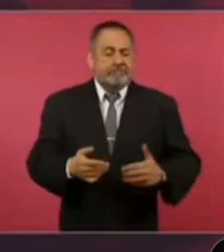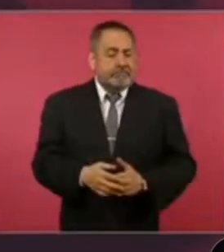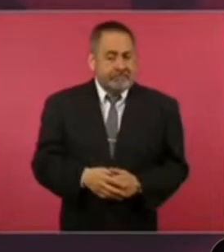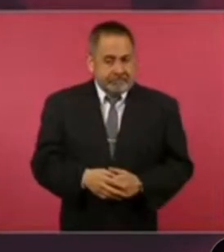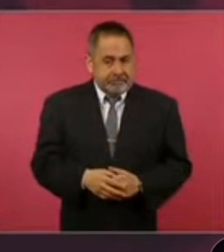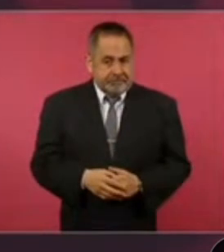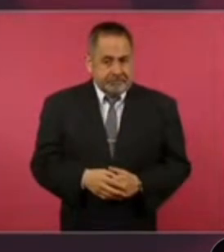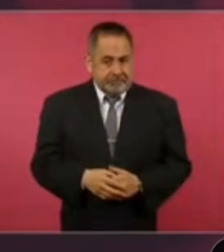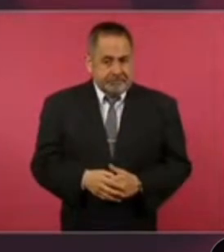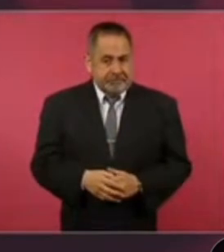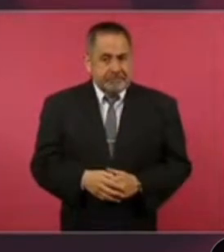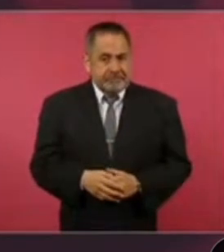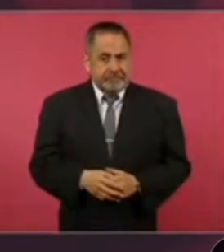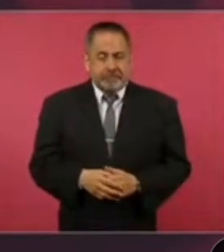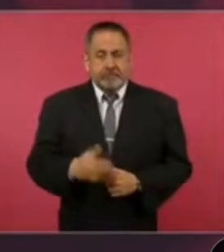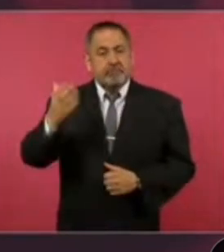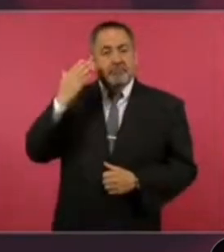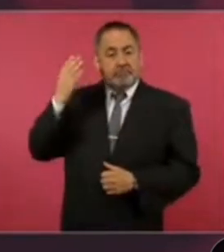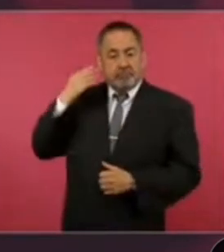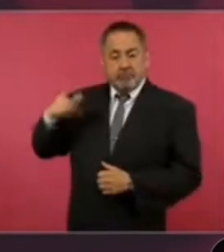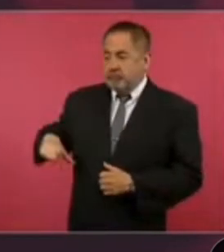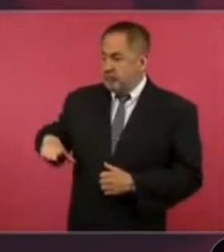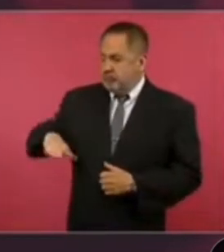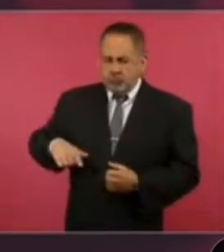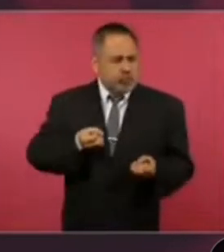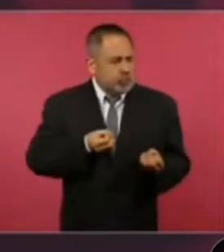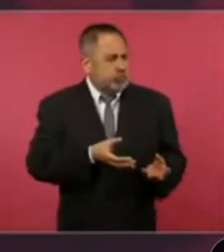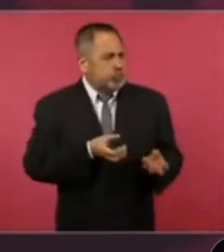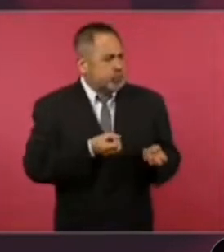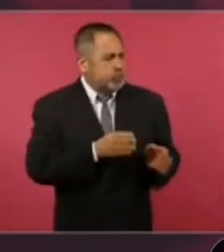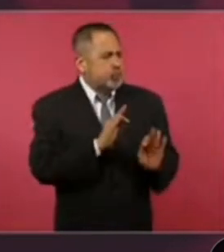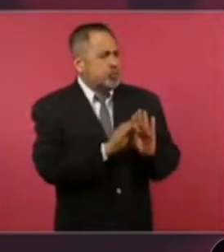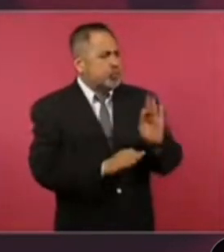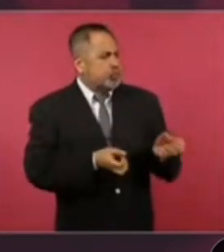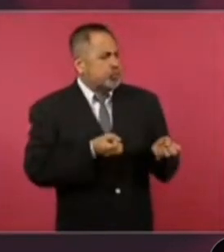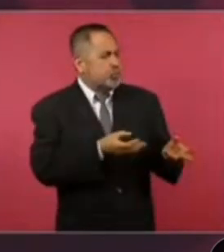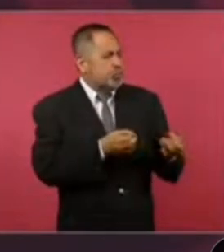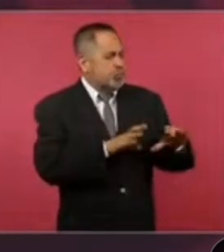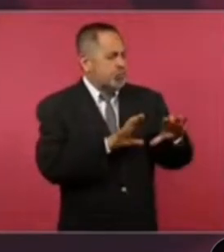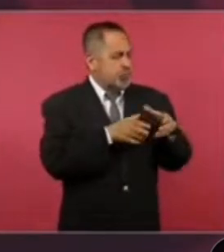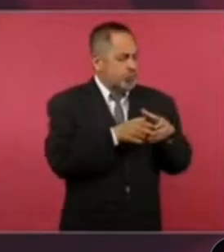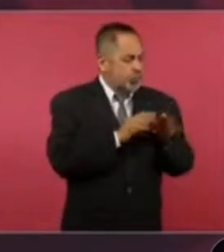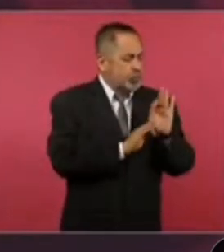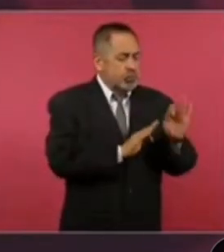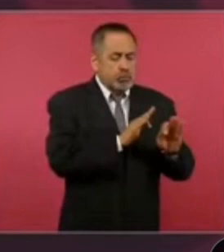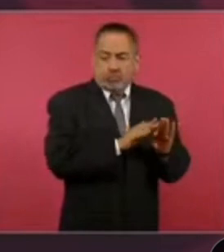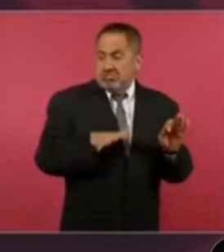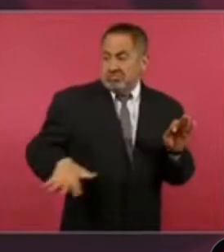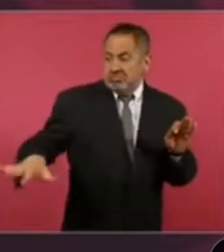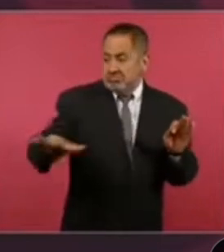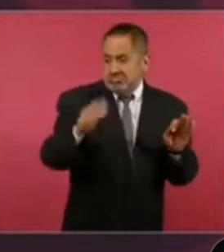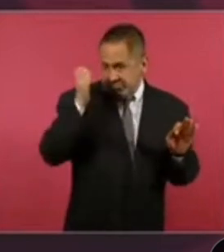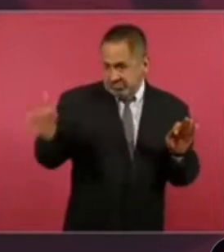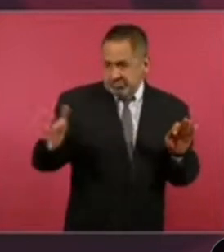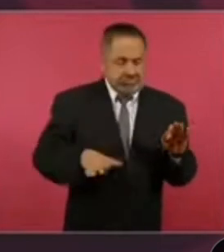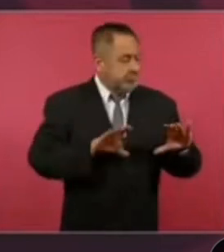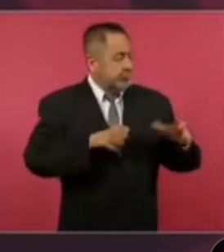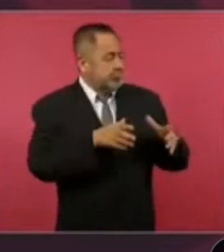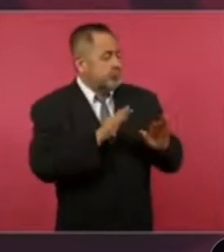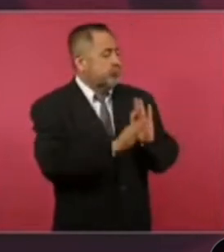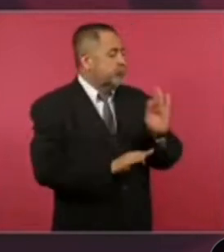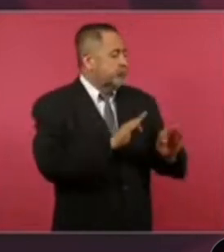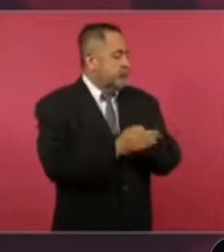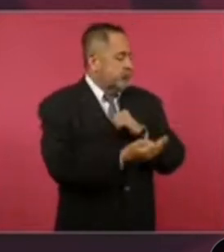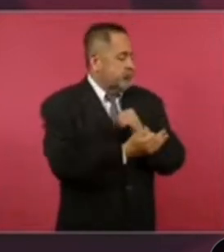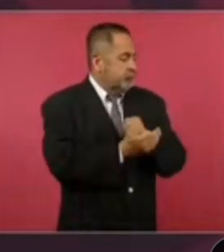Si era un gobierno generoso que apapachaba pues a las minorías y a sus allegados,